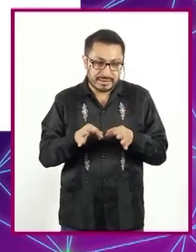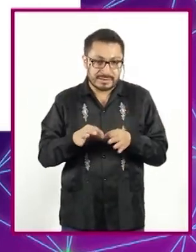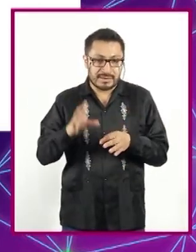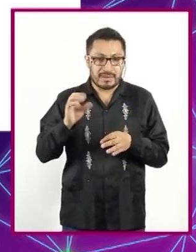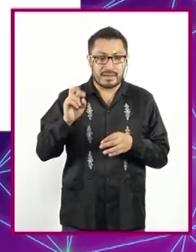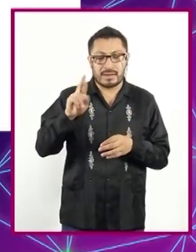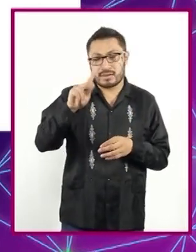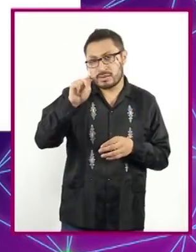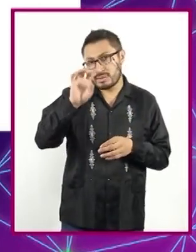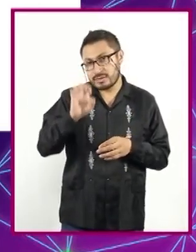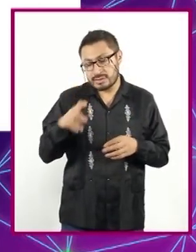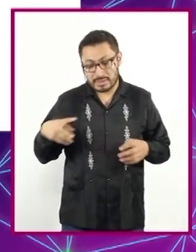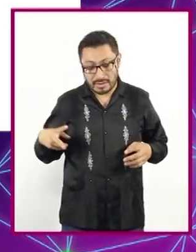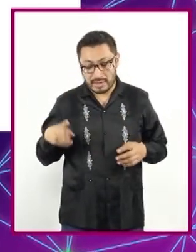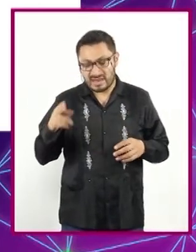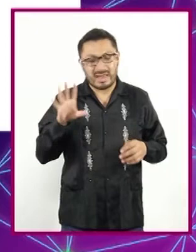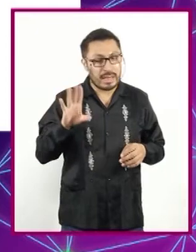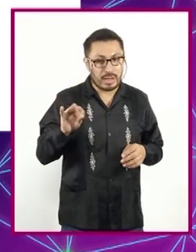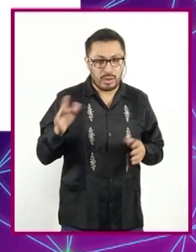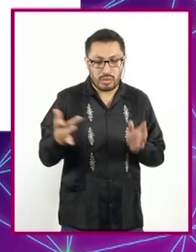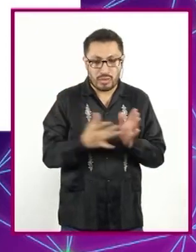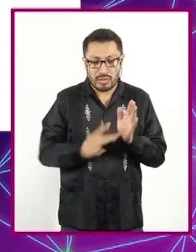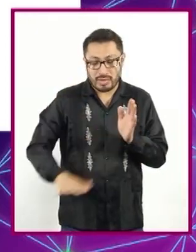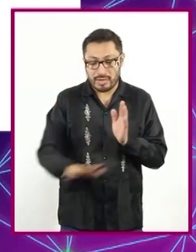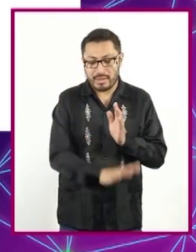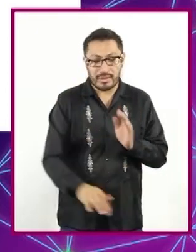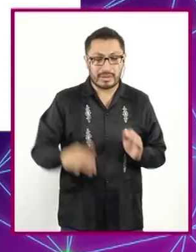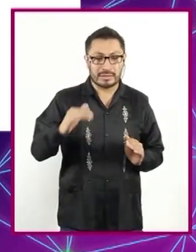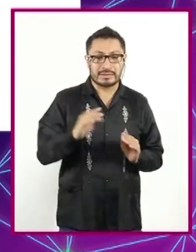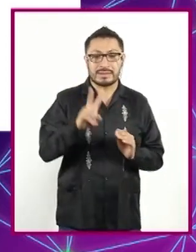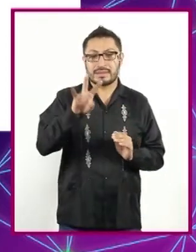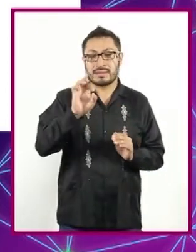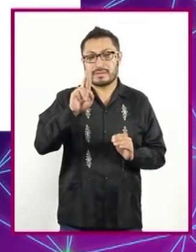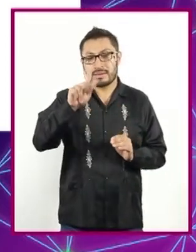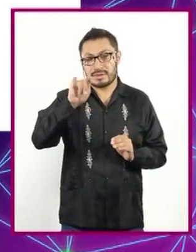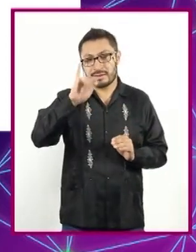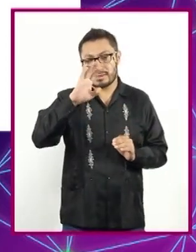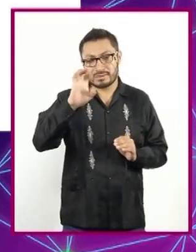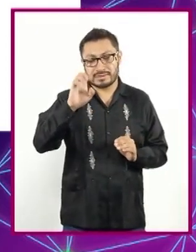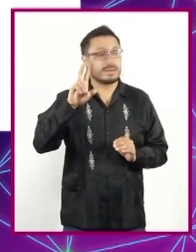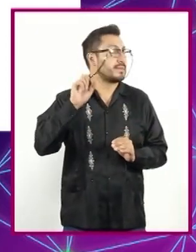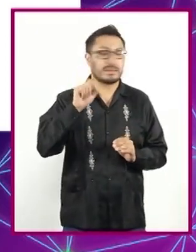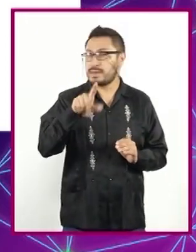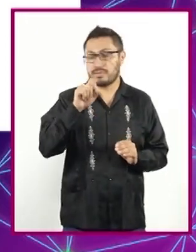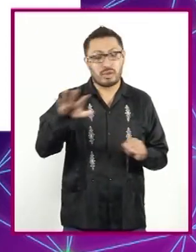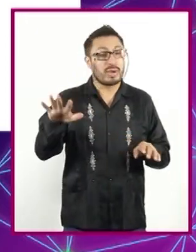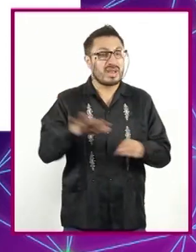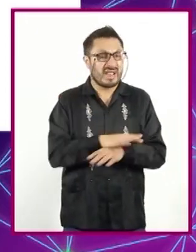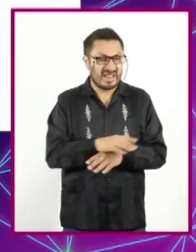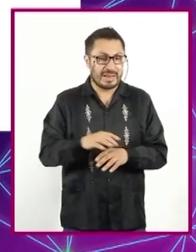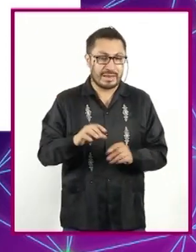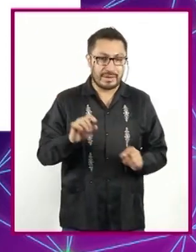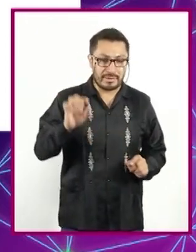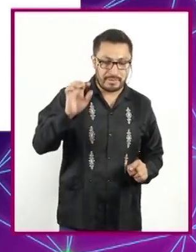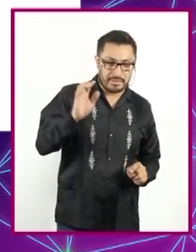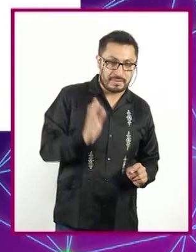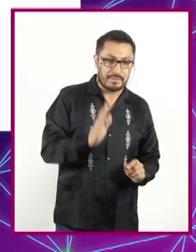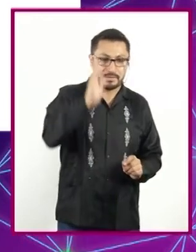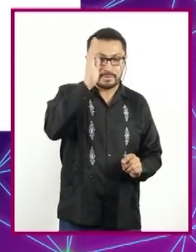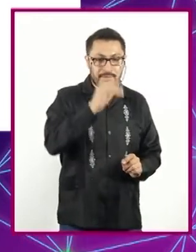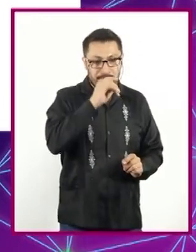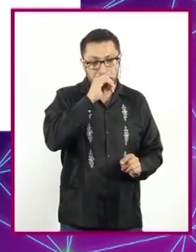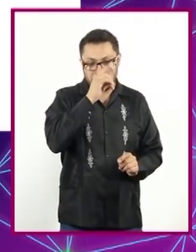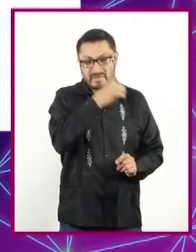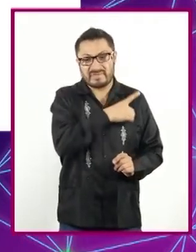corte no toque la base ni toque el vértice del cono, ya que cambiaría la superficie resultante. Se